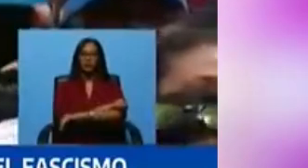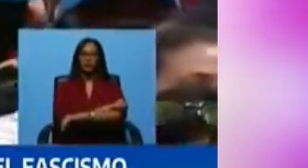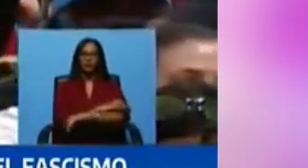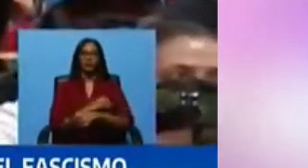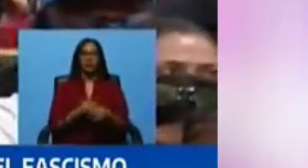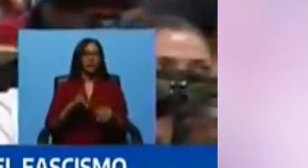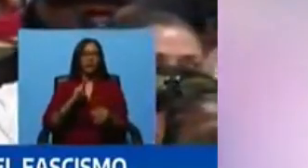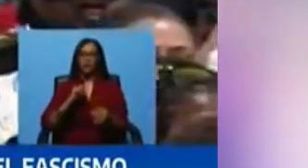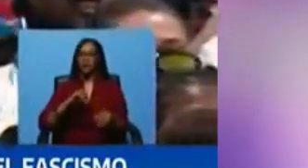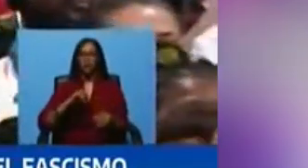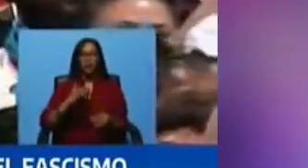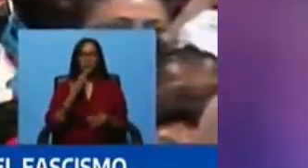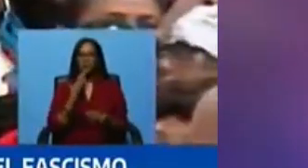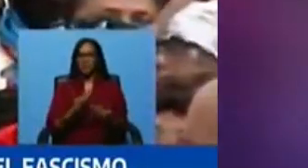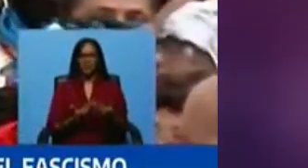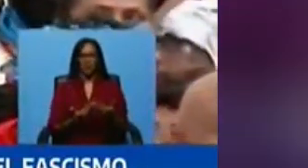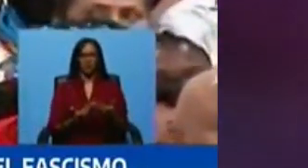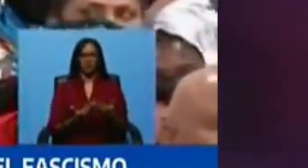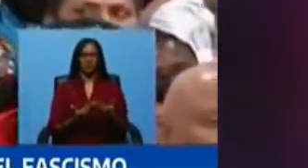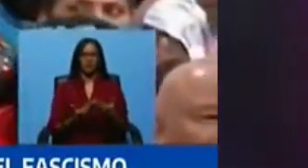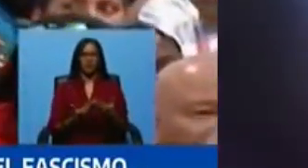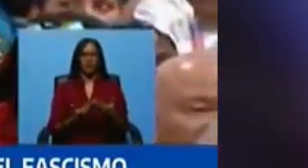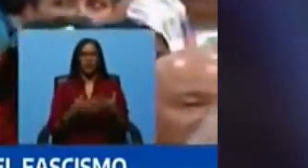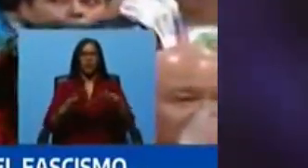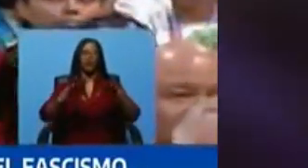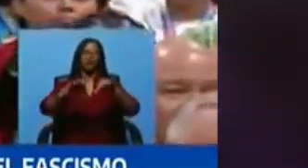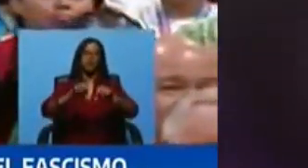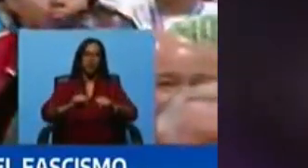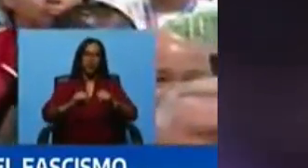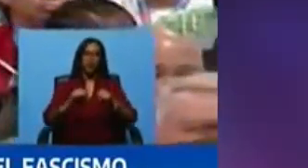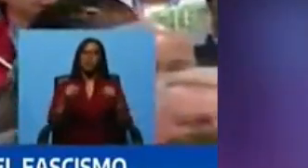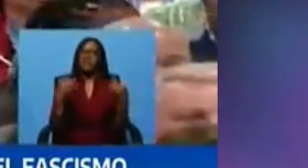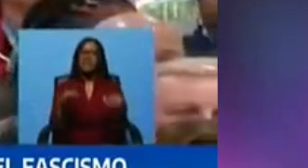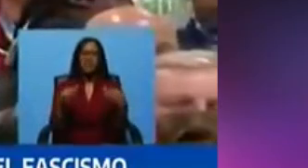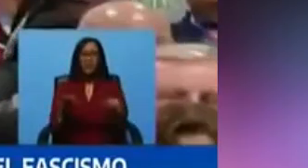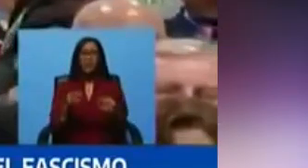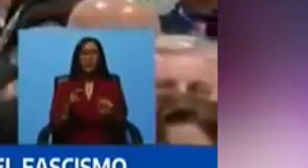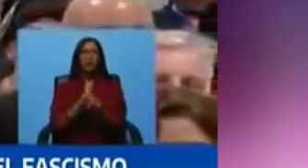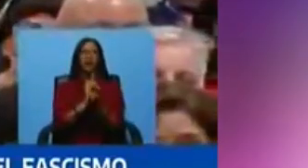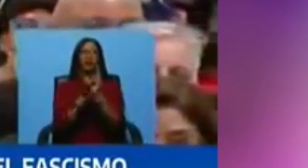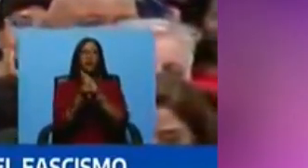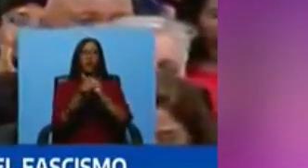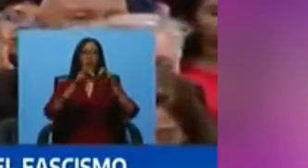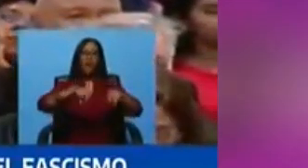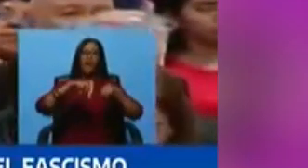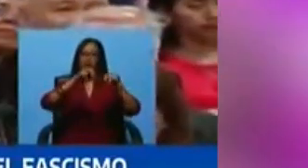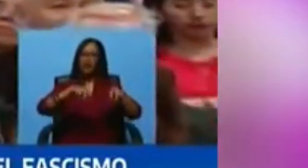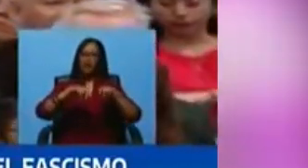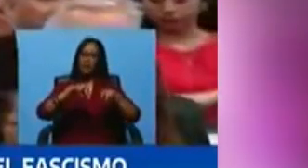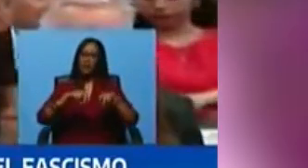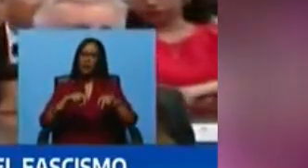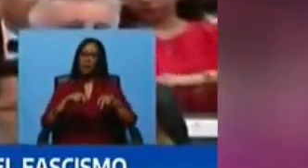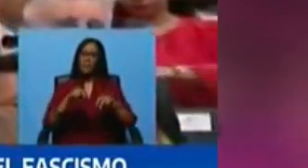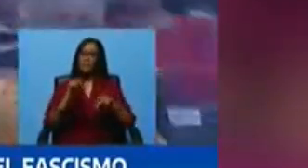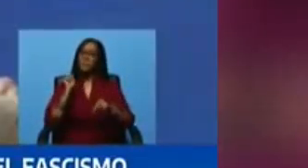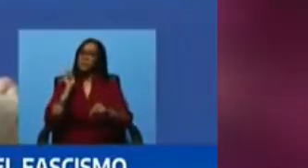y no le permitieron que consolidara simplemente una reforma agraria para